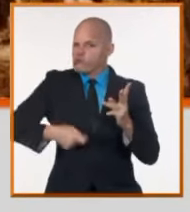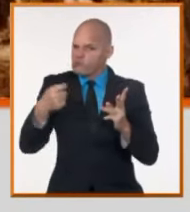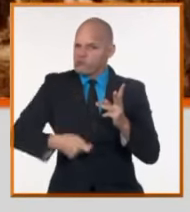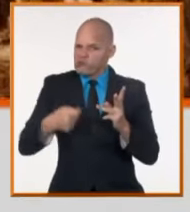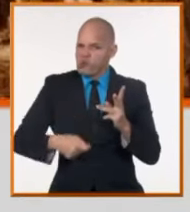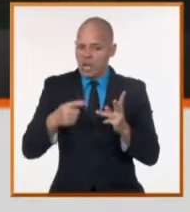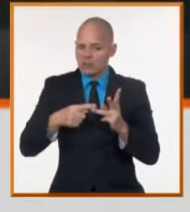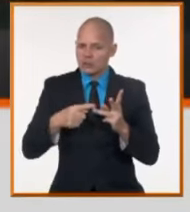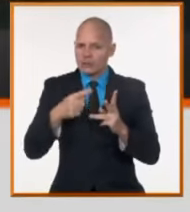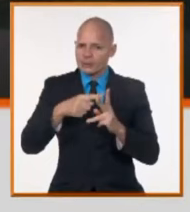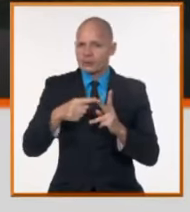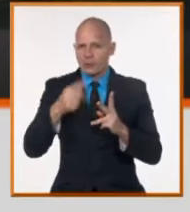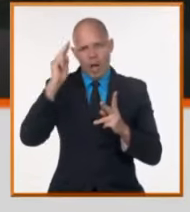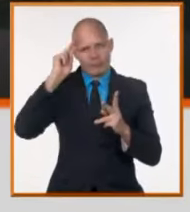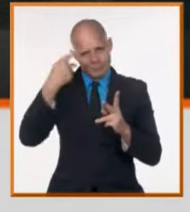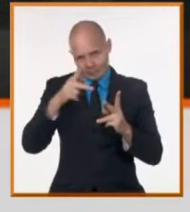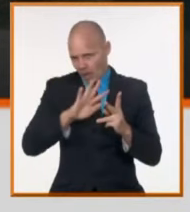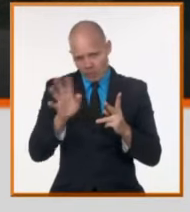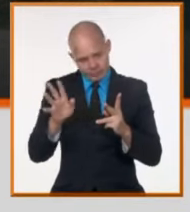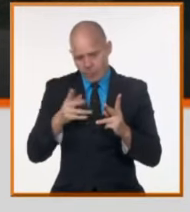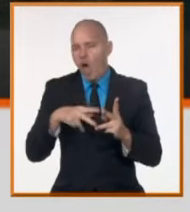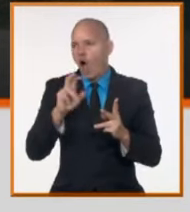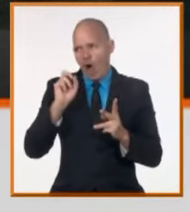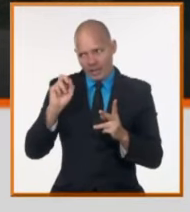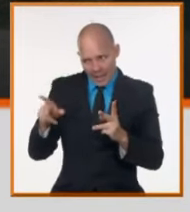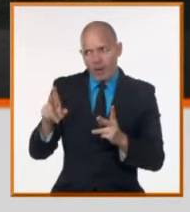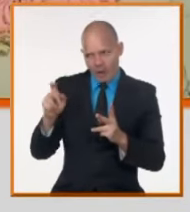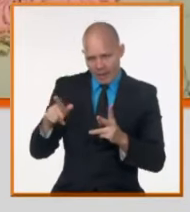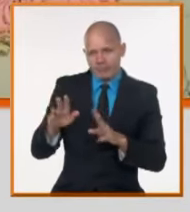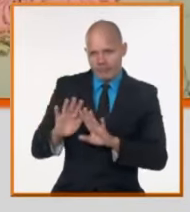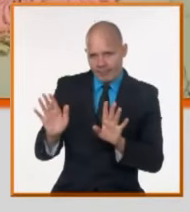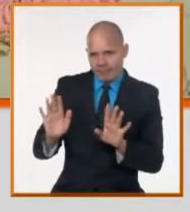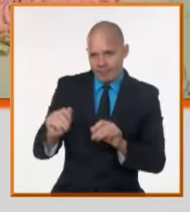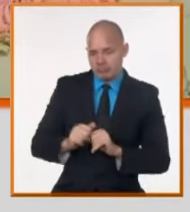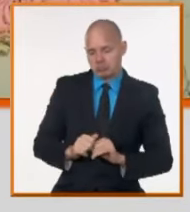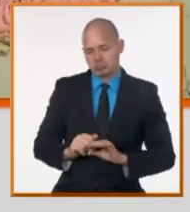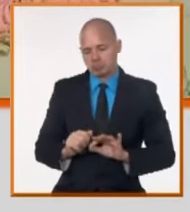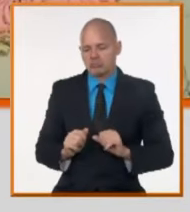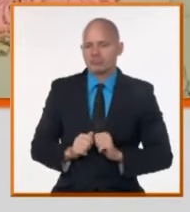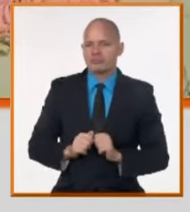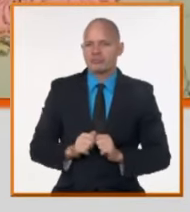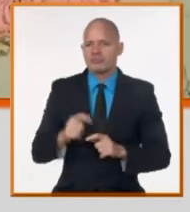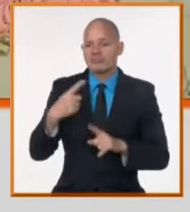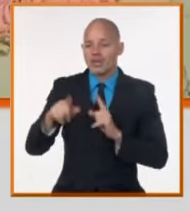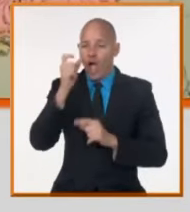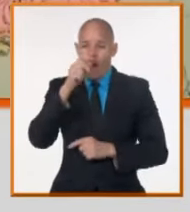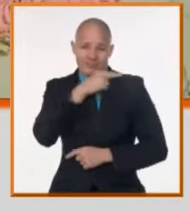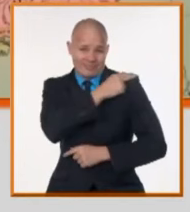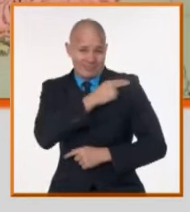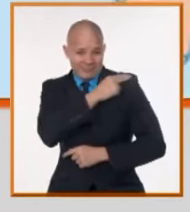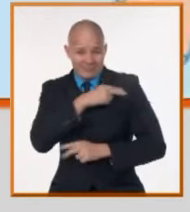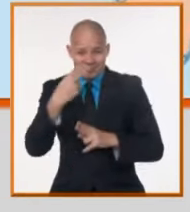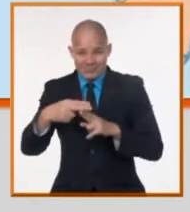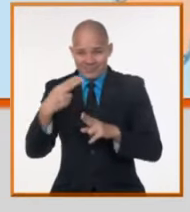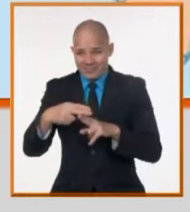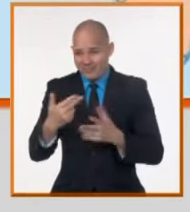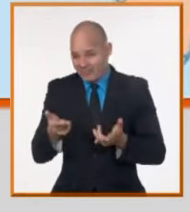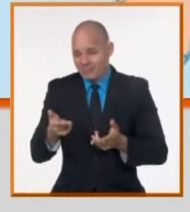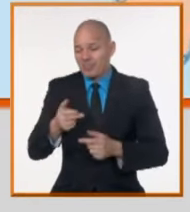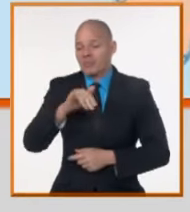anual al Congreso que lleva James Monroe el 2 de diciembre de